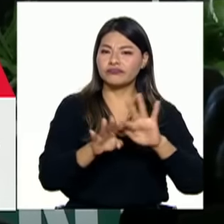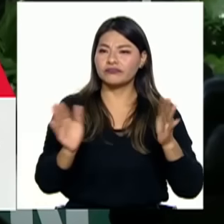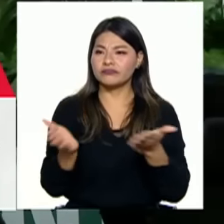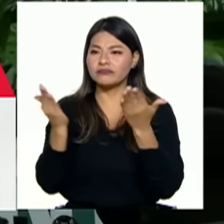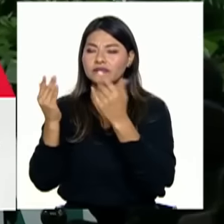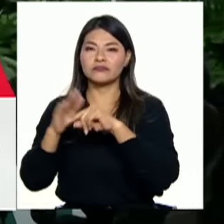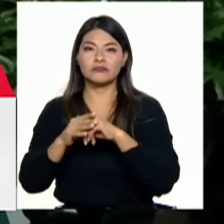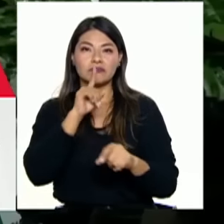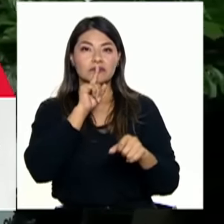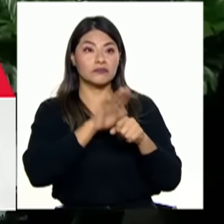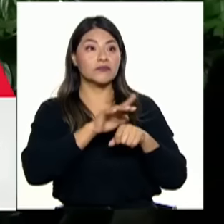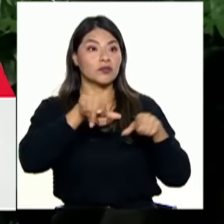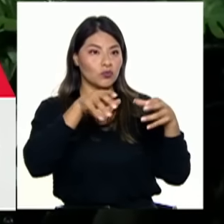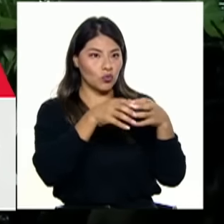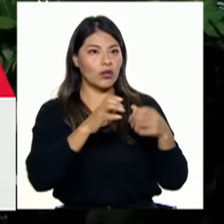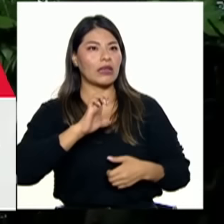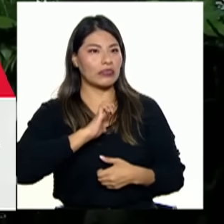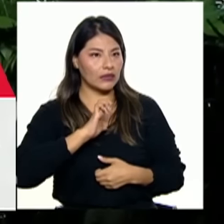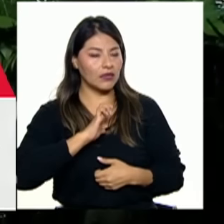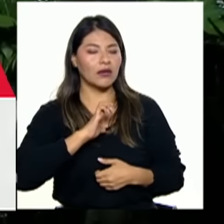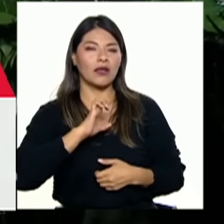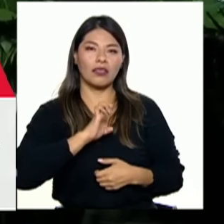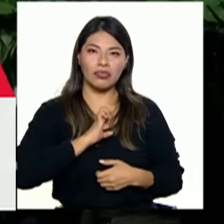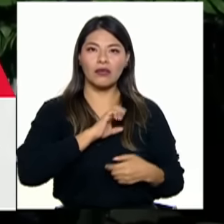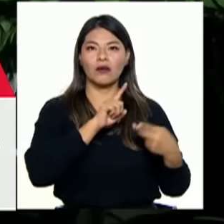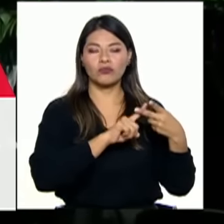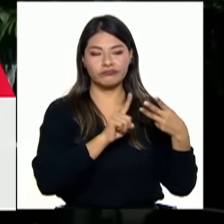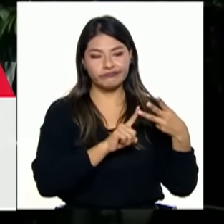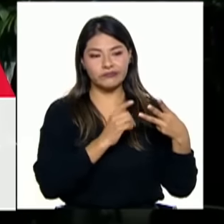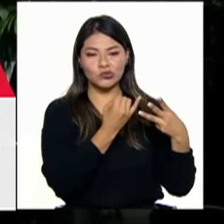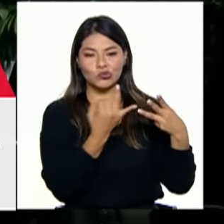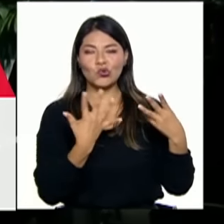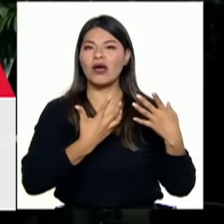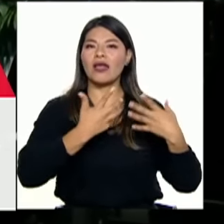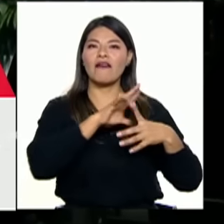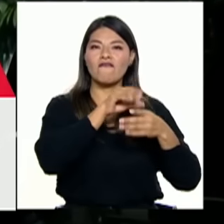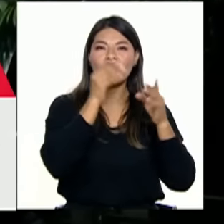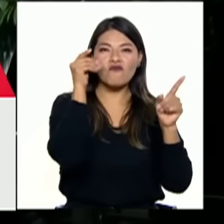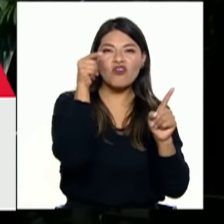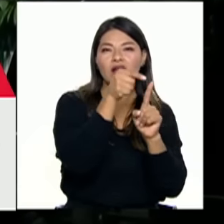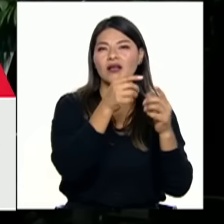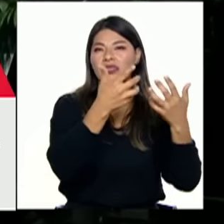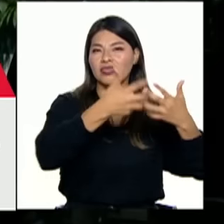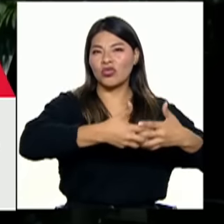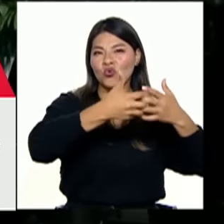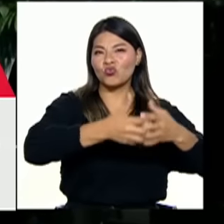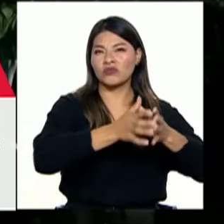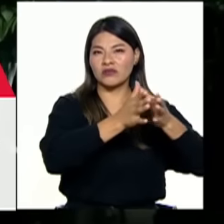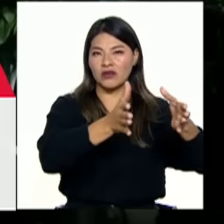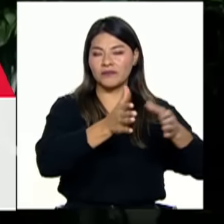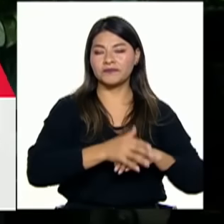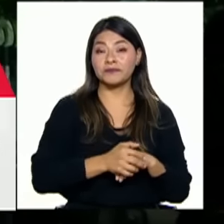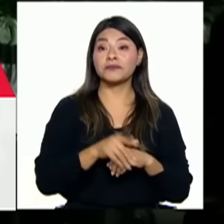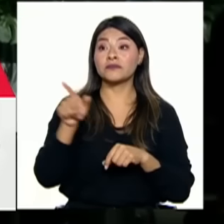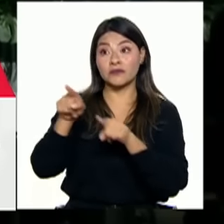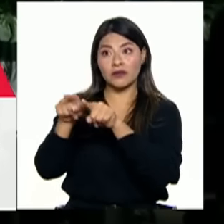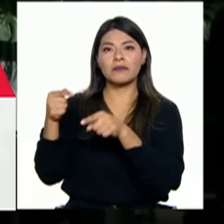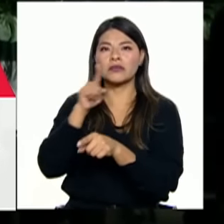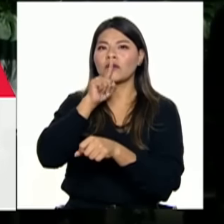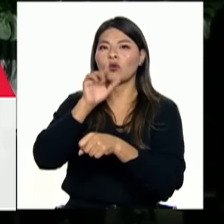de estándares éticos, ambientales y laborales en la industria. También se comprometió a impulsar